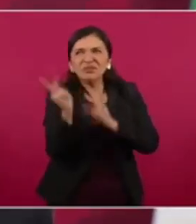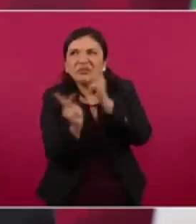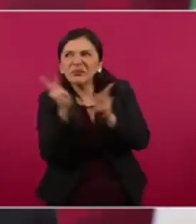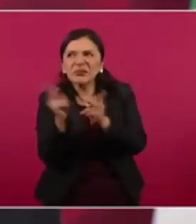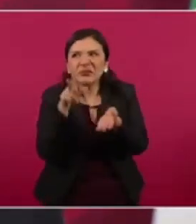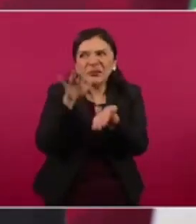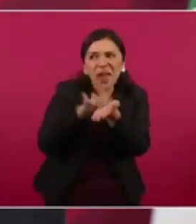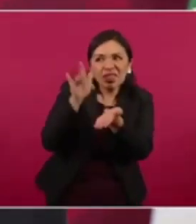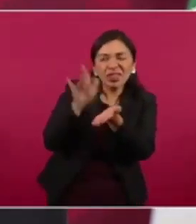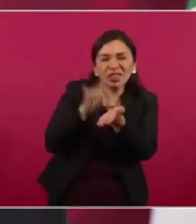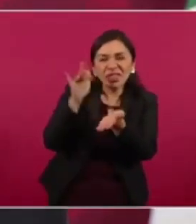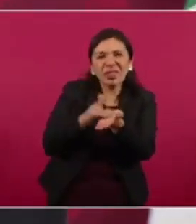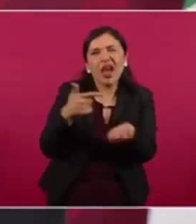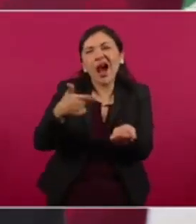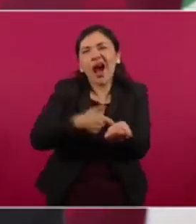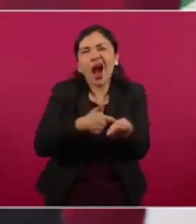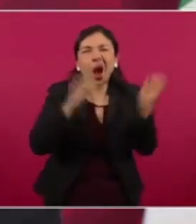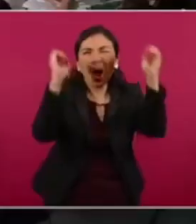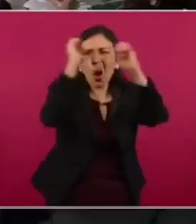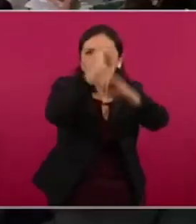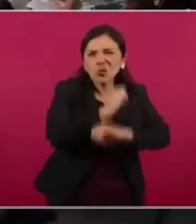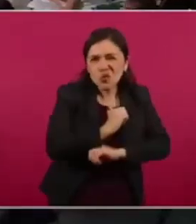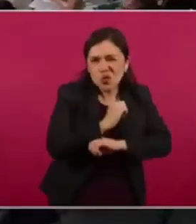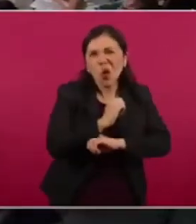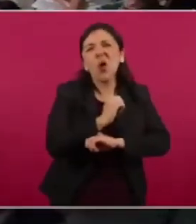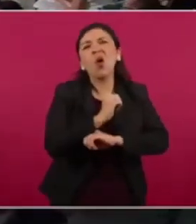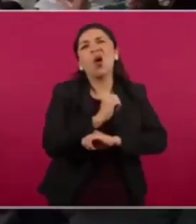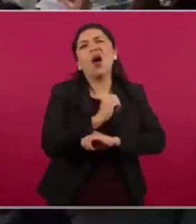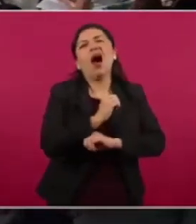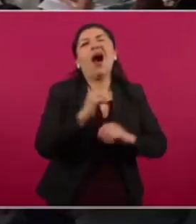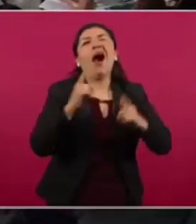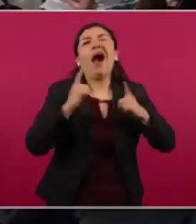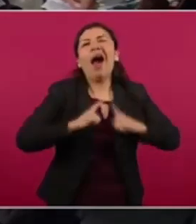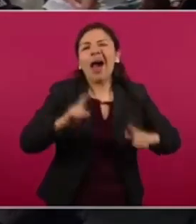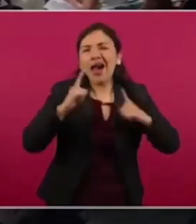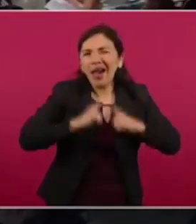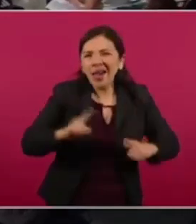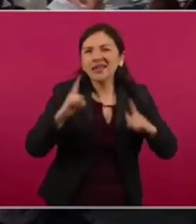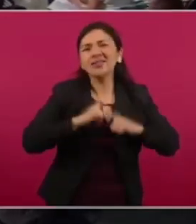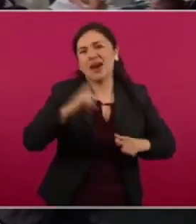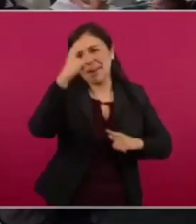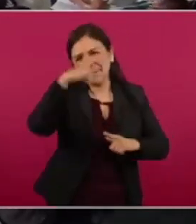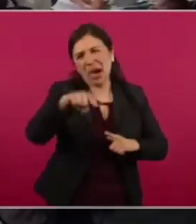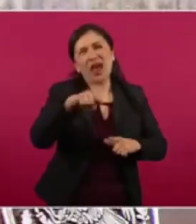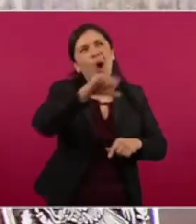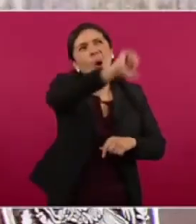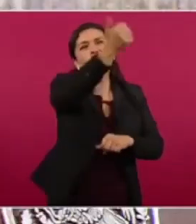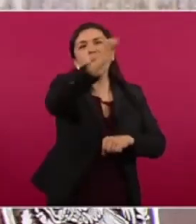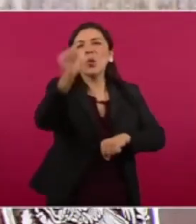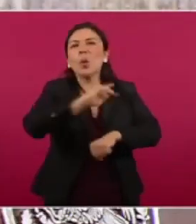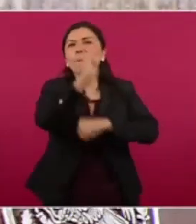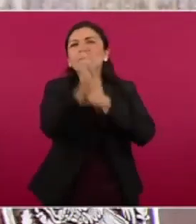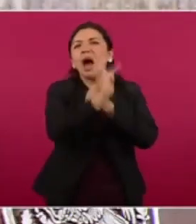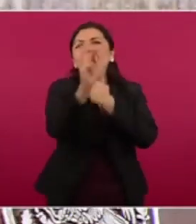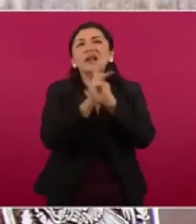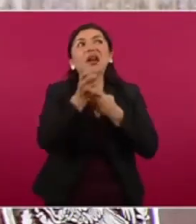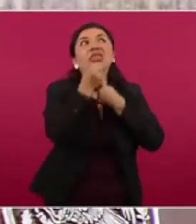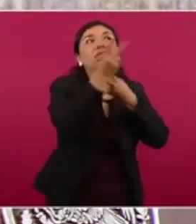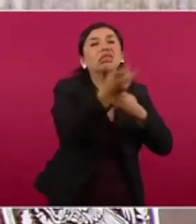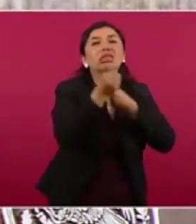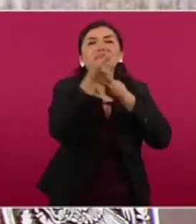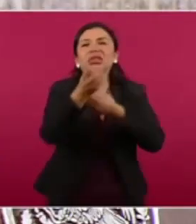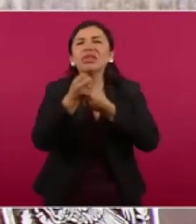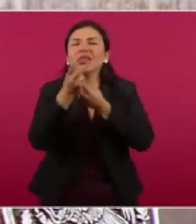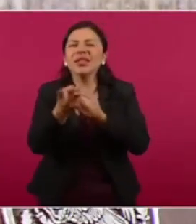a la tenebra, a las agencias del extranjero, que ya no